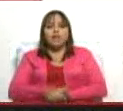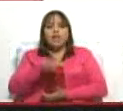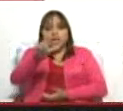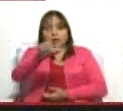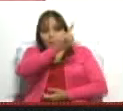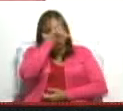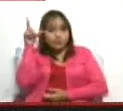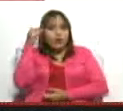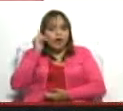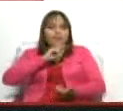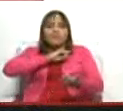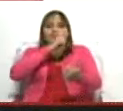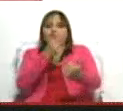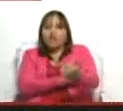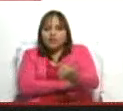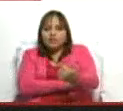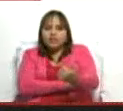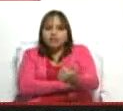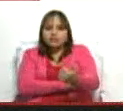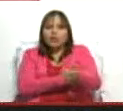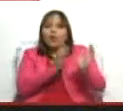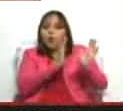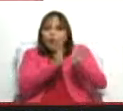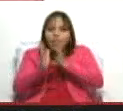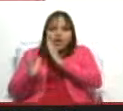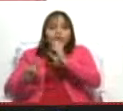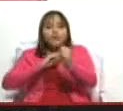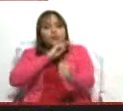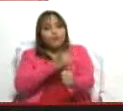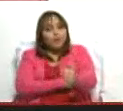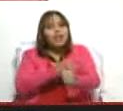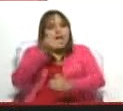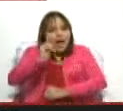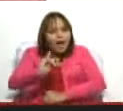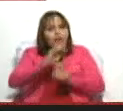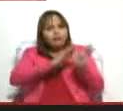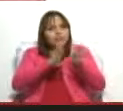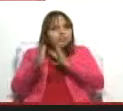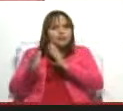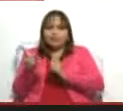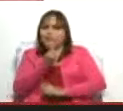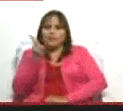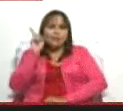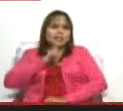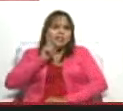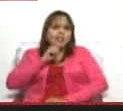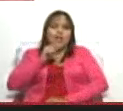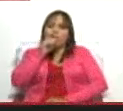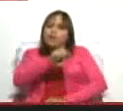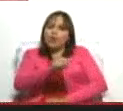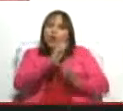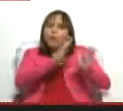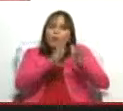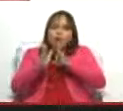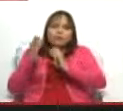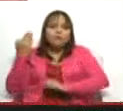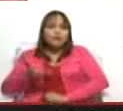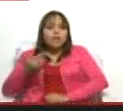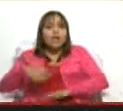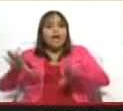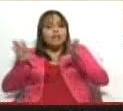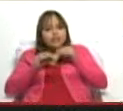tiene, con esa estructura que tiene, que existe, no es mentira, es una estructura que existe y lo reconoce.